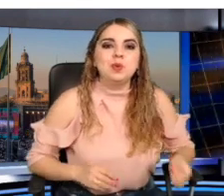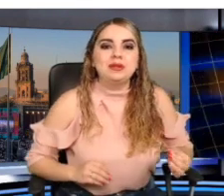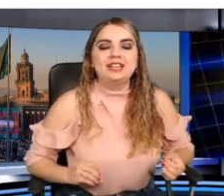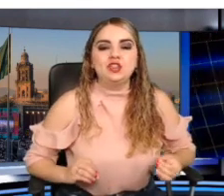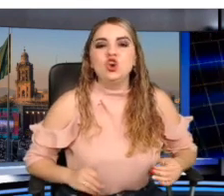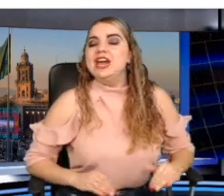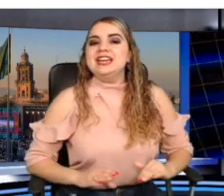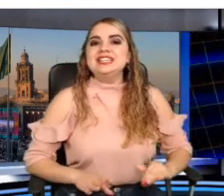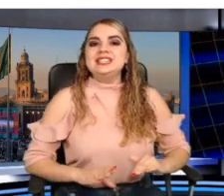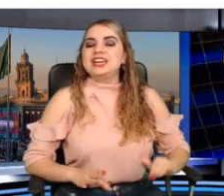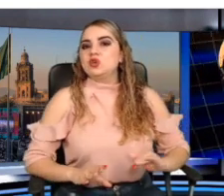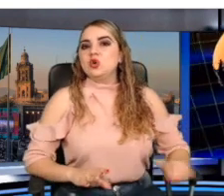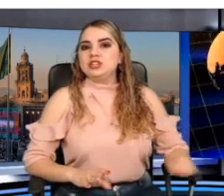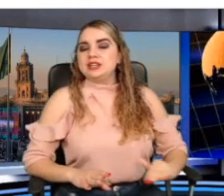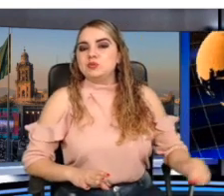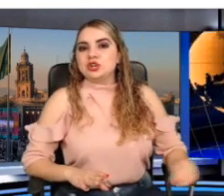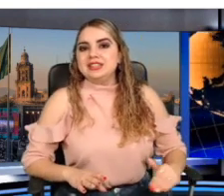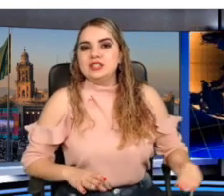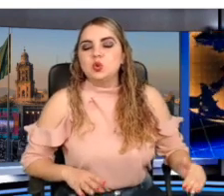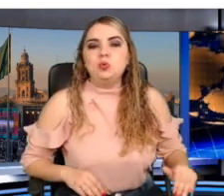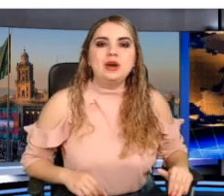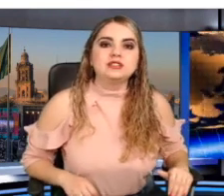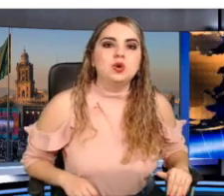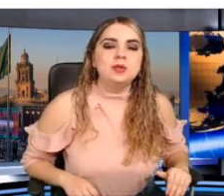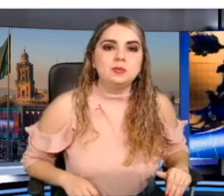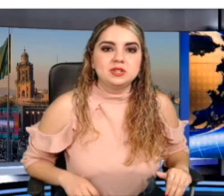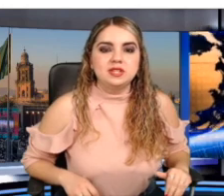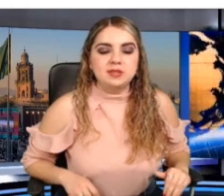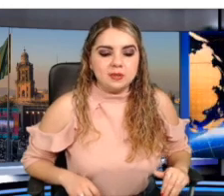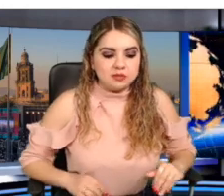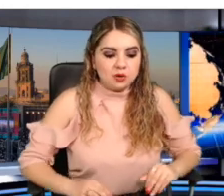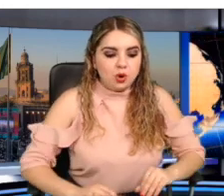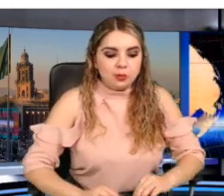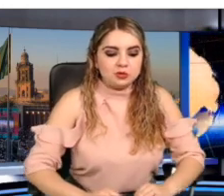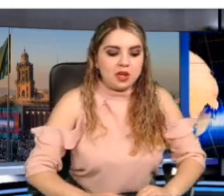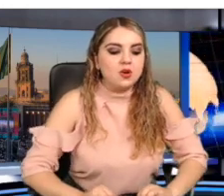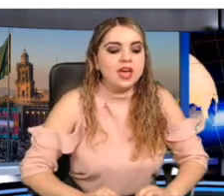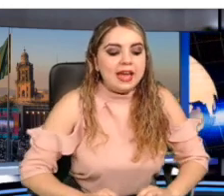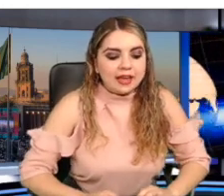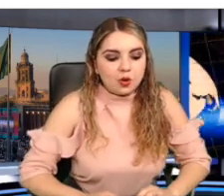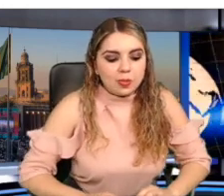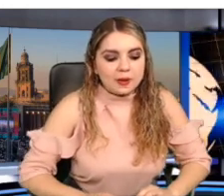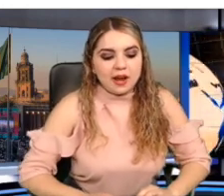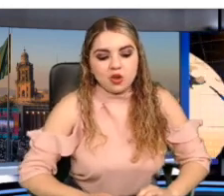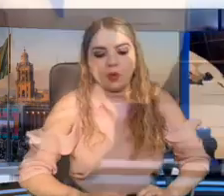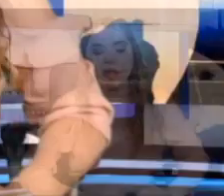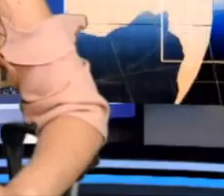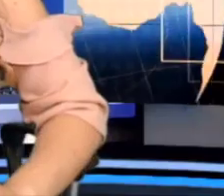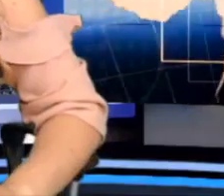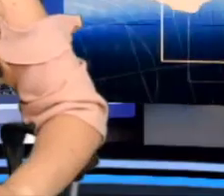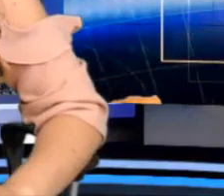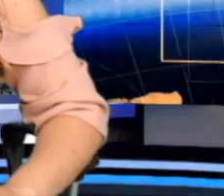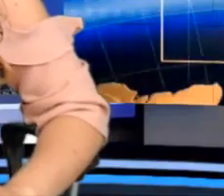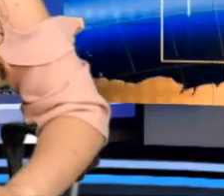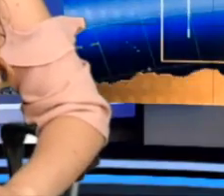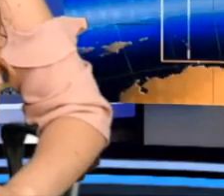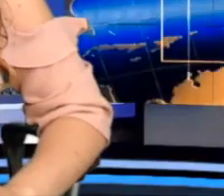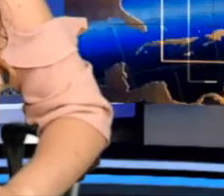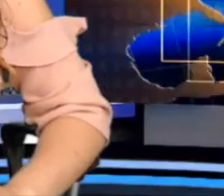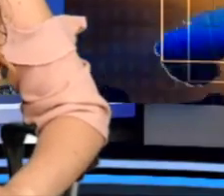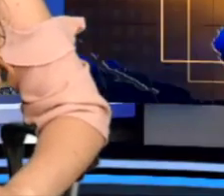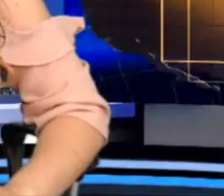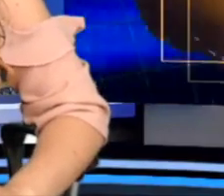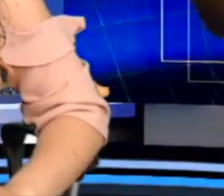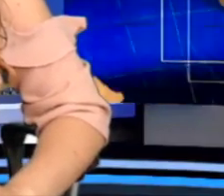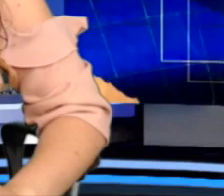a seguir golpeteando y dice que no tiene por qué disculparse con el presidente Andrés Manuel López Obrador, que al contrario, es obligación del